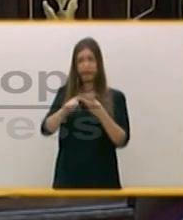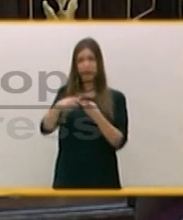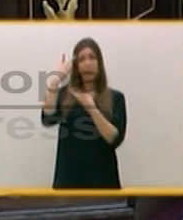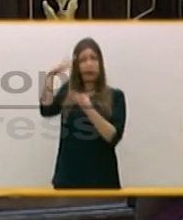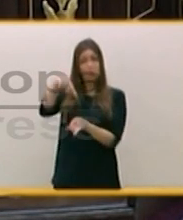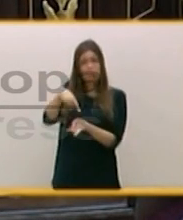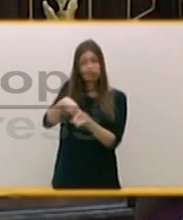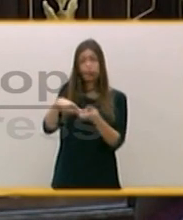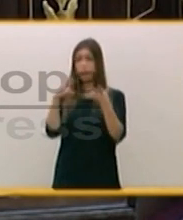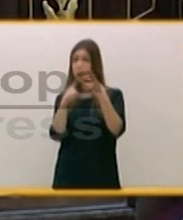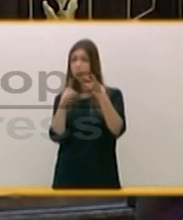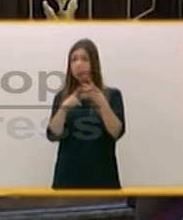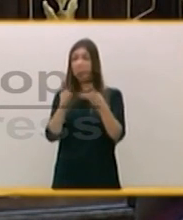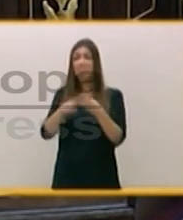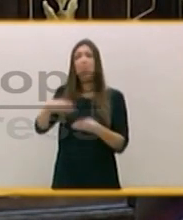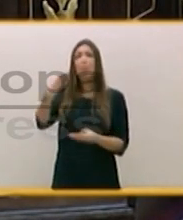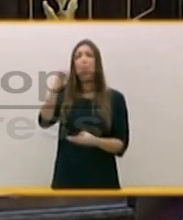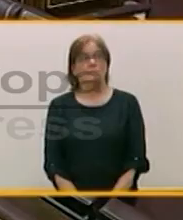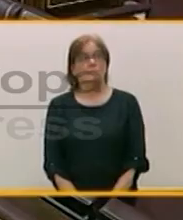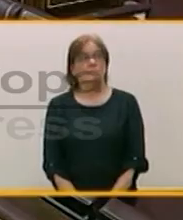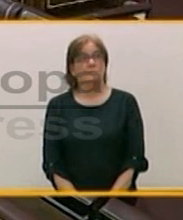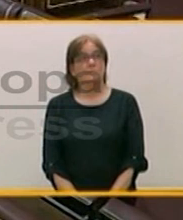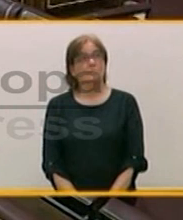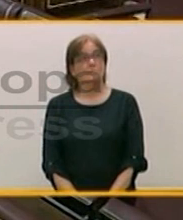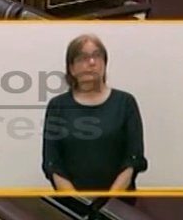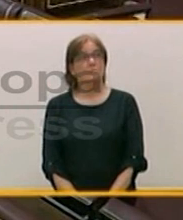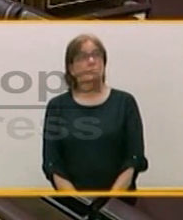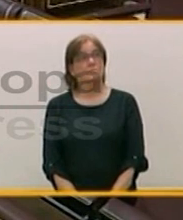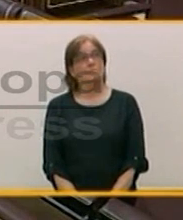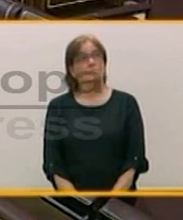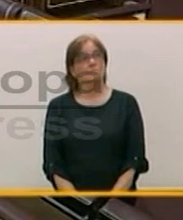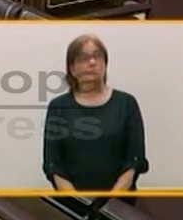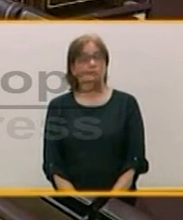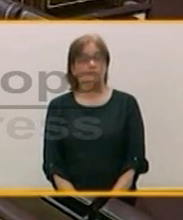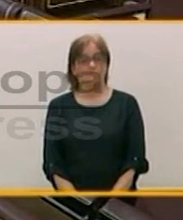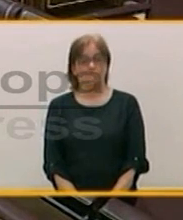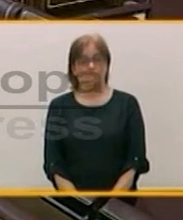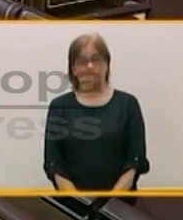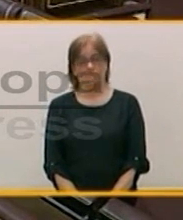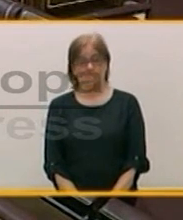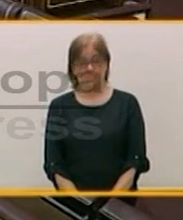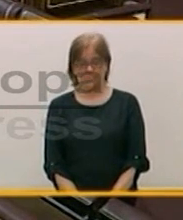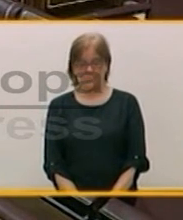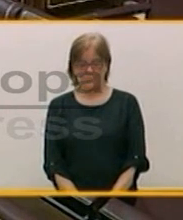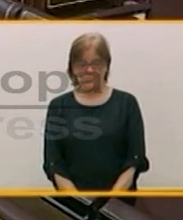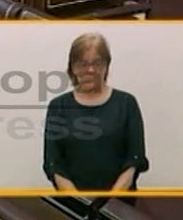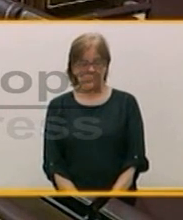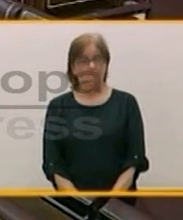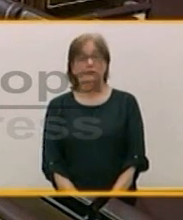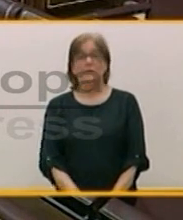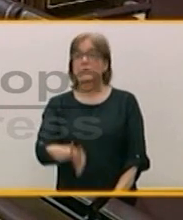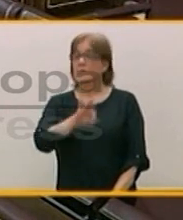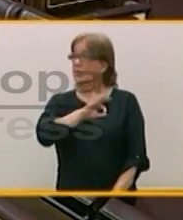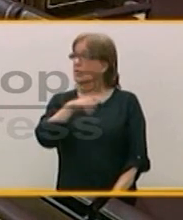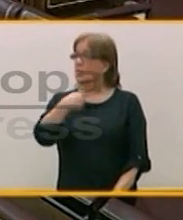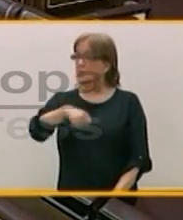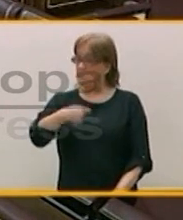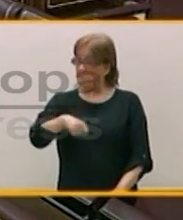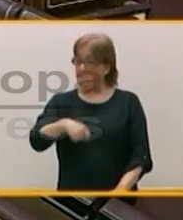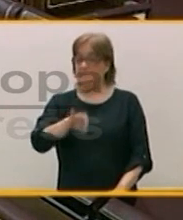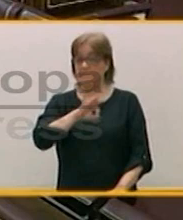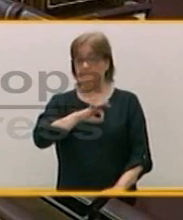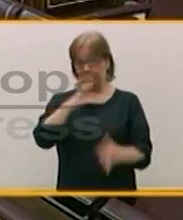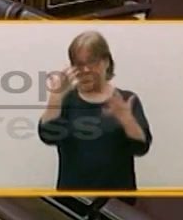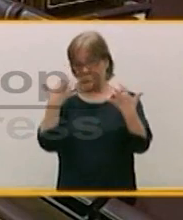tercero, Bárcenas, señor Rajoy, Bárcenas. Y es que tanto las intervenciones del presidente del Gobierno como las del líder de la oposición